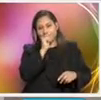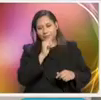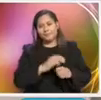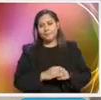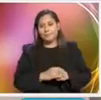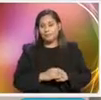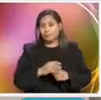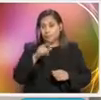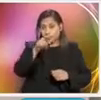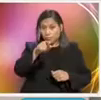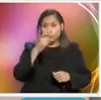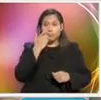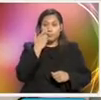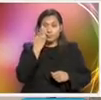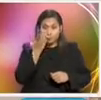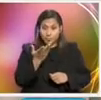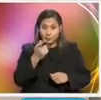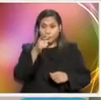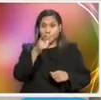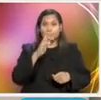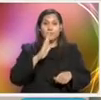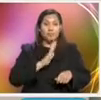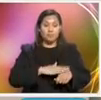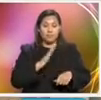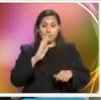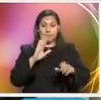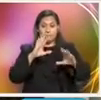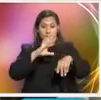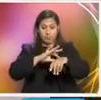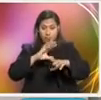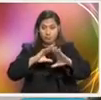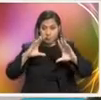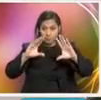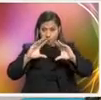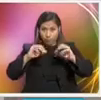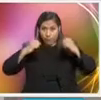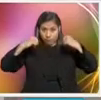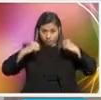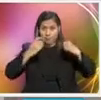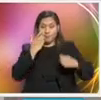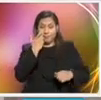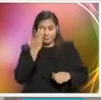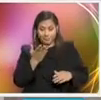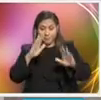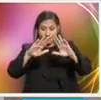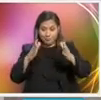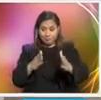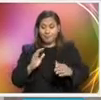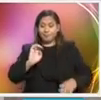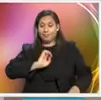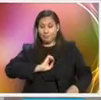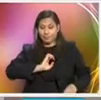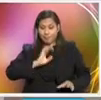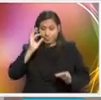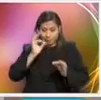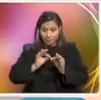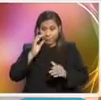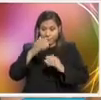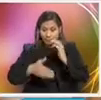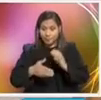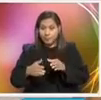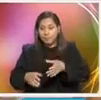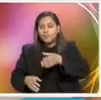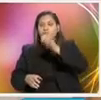Ahora, si lo que quieres es ganar mucha masa muscular, entonces yo recomiendo que terminando de entrenar te avientes un shake de